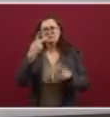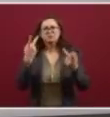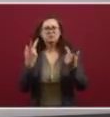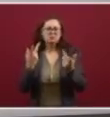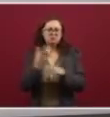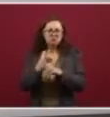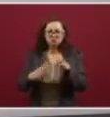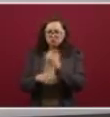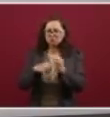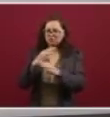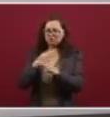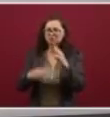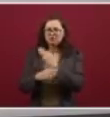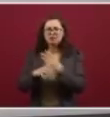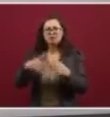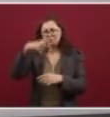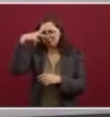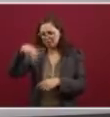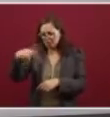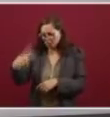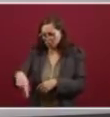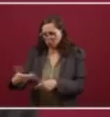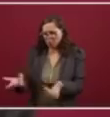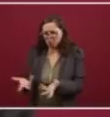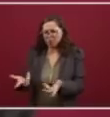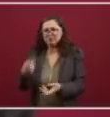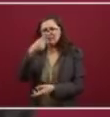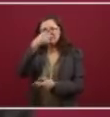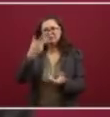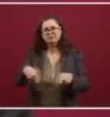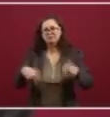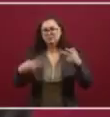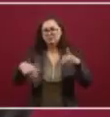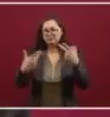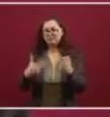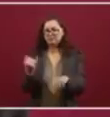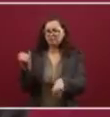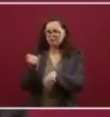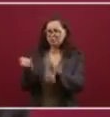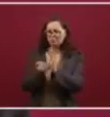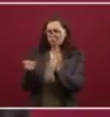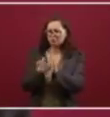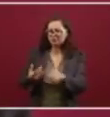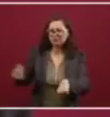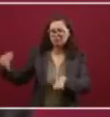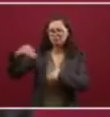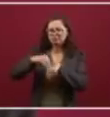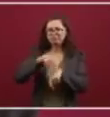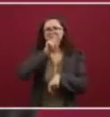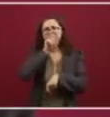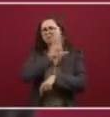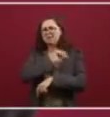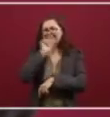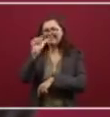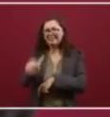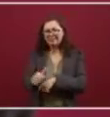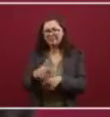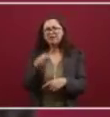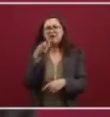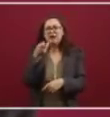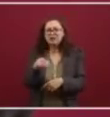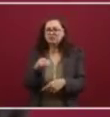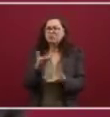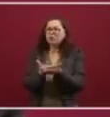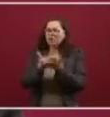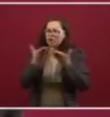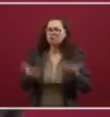Unidos. Entonces, sí hay una actitud distinta del sector empresarial,